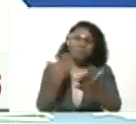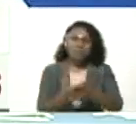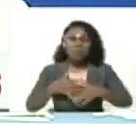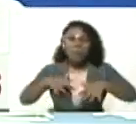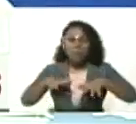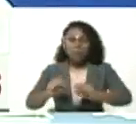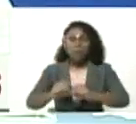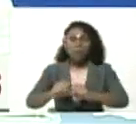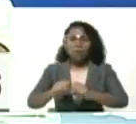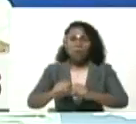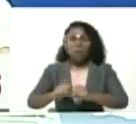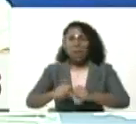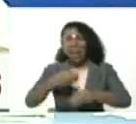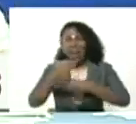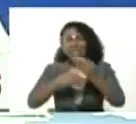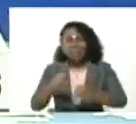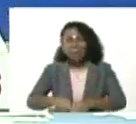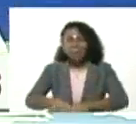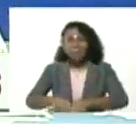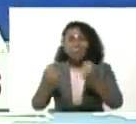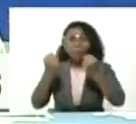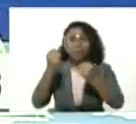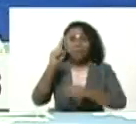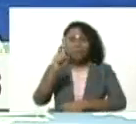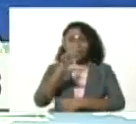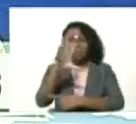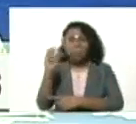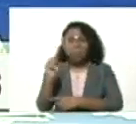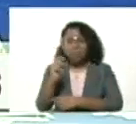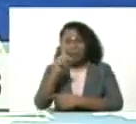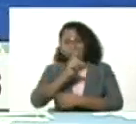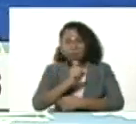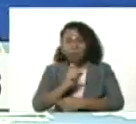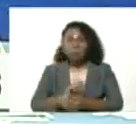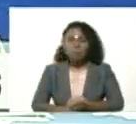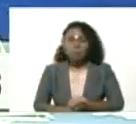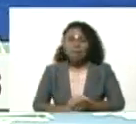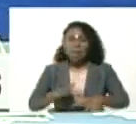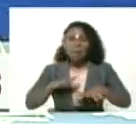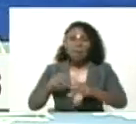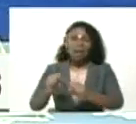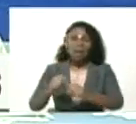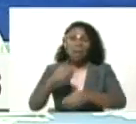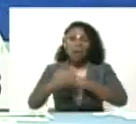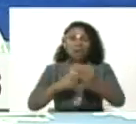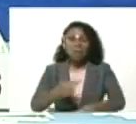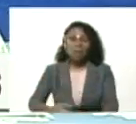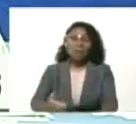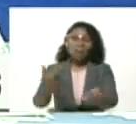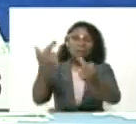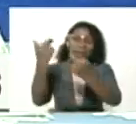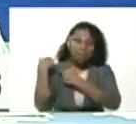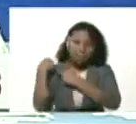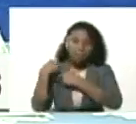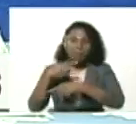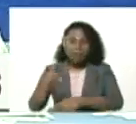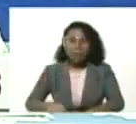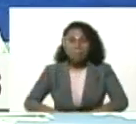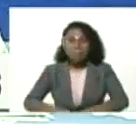capitalismo depredador lo destruyó en 150 años. El capitalismo es responsable de la